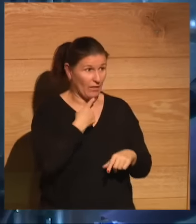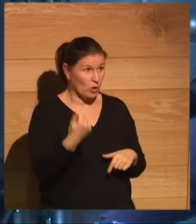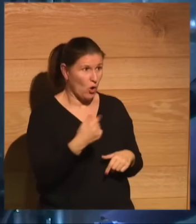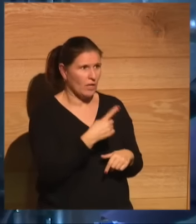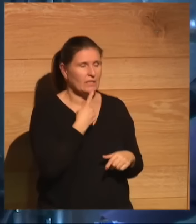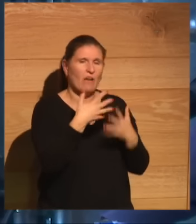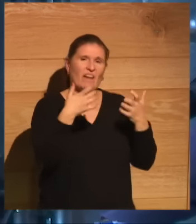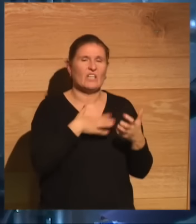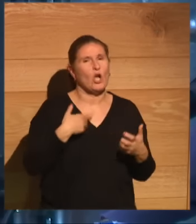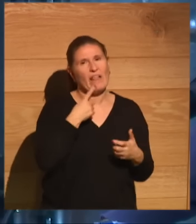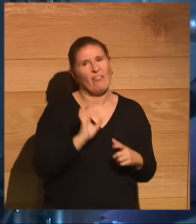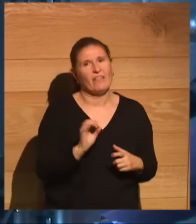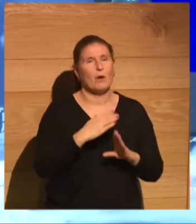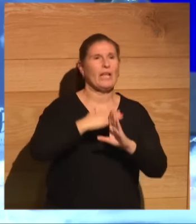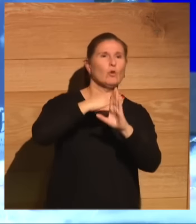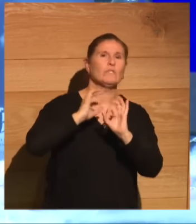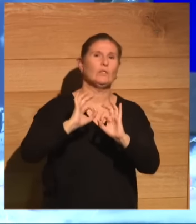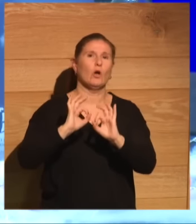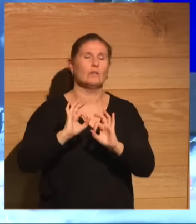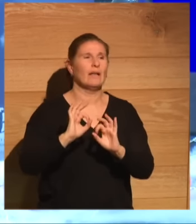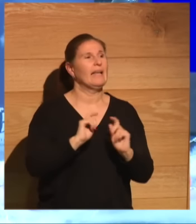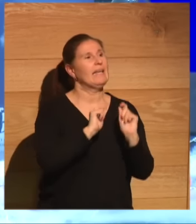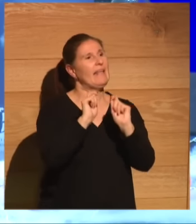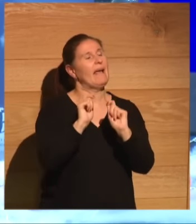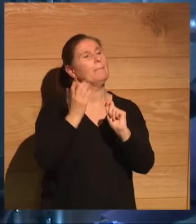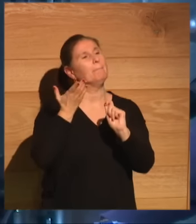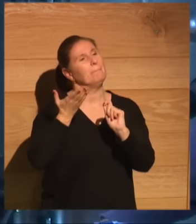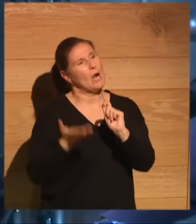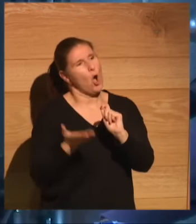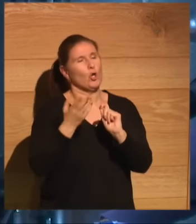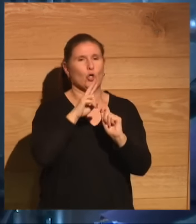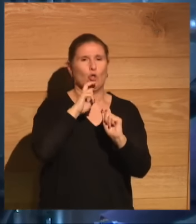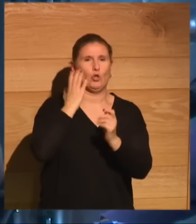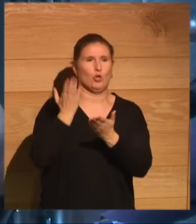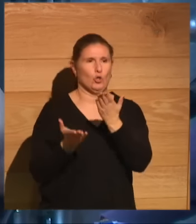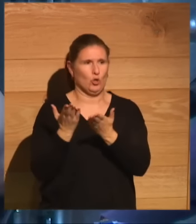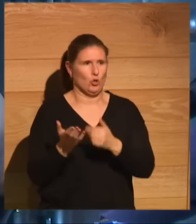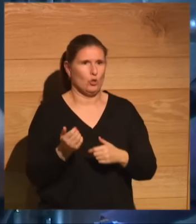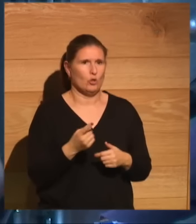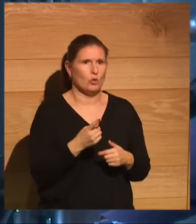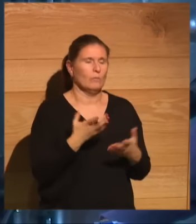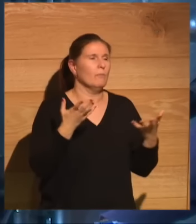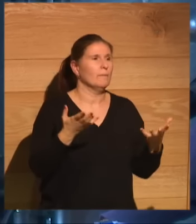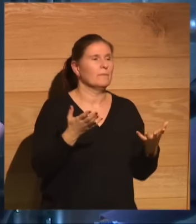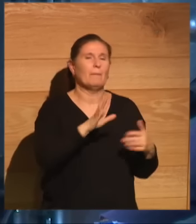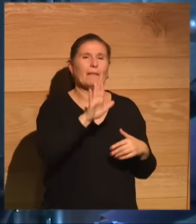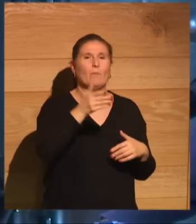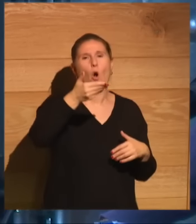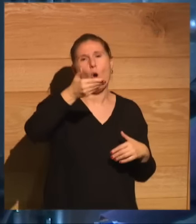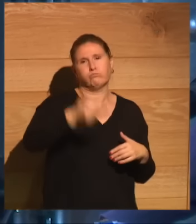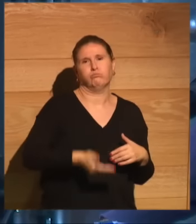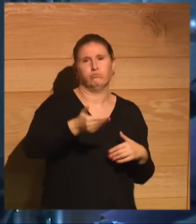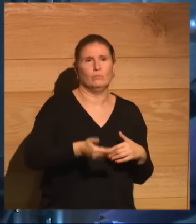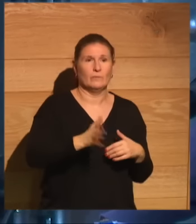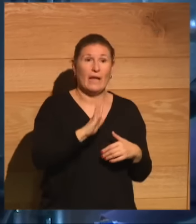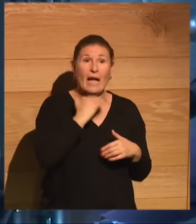quería evitar, vale, porque lo es una digo expresión yo, lo digo de marketing. Pone en valor. Es que es odiosa, pero ponía en su sitio o de repente le daba una importancia tremenda